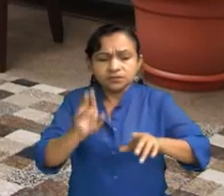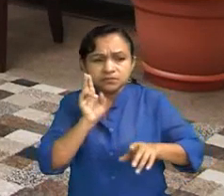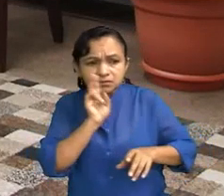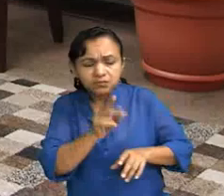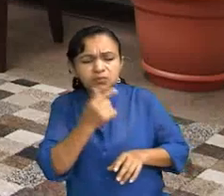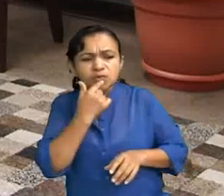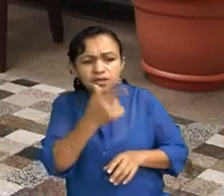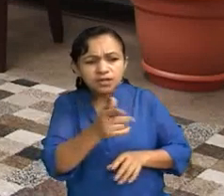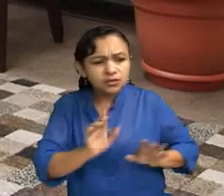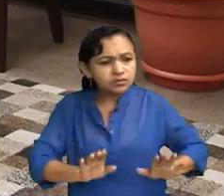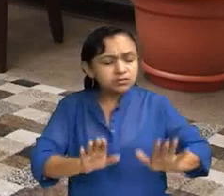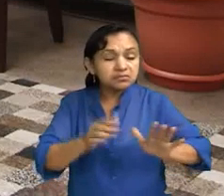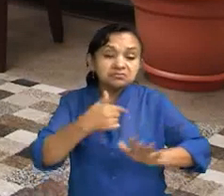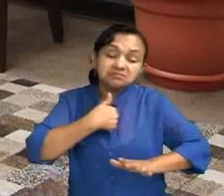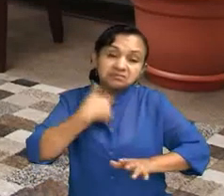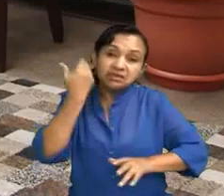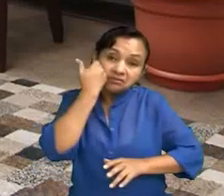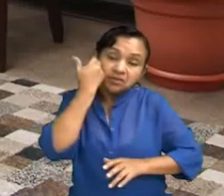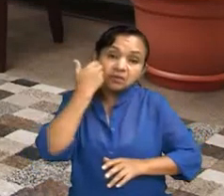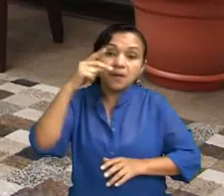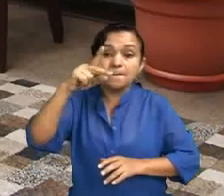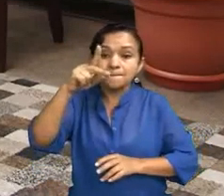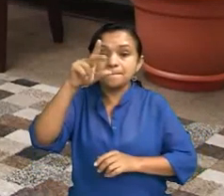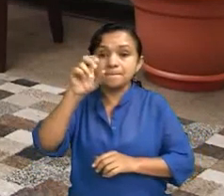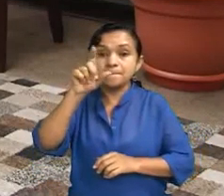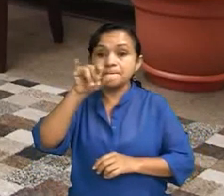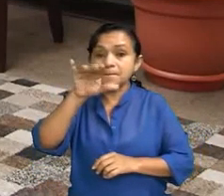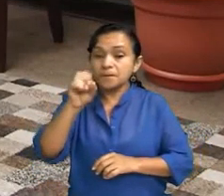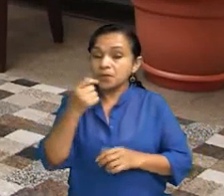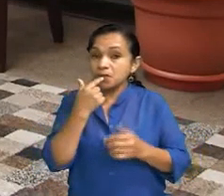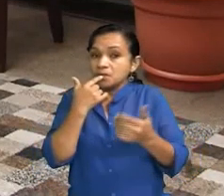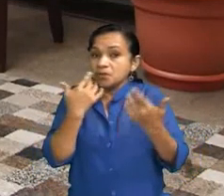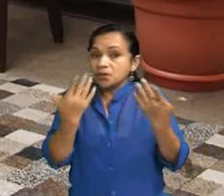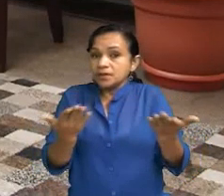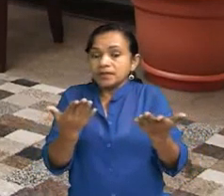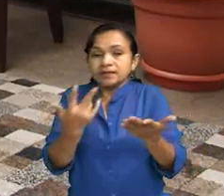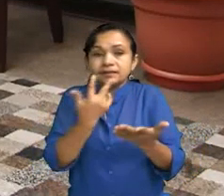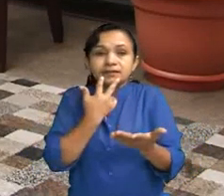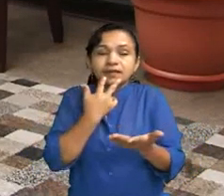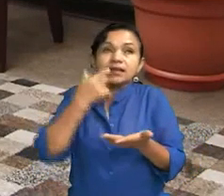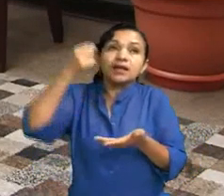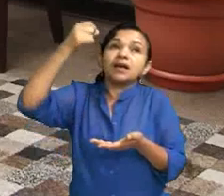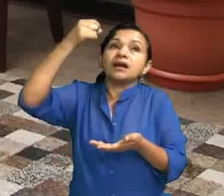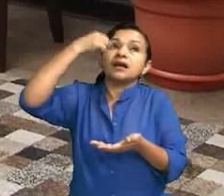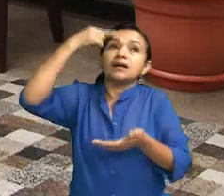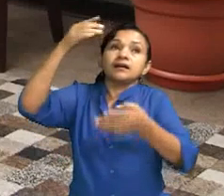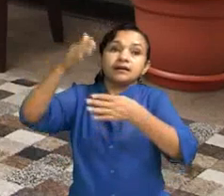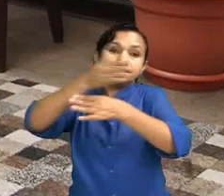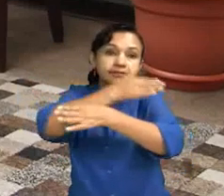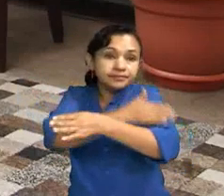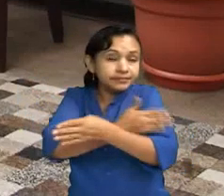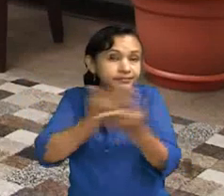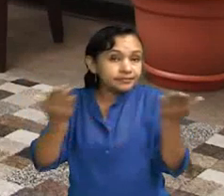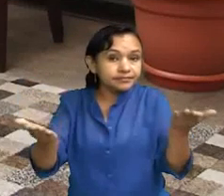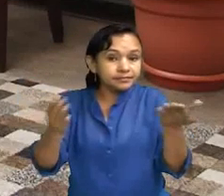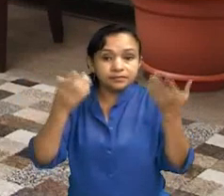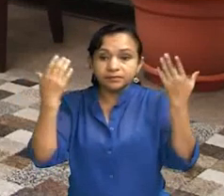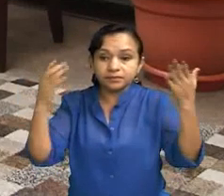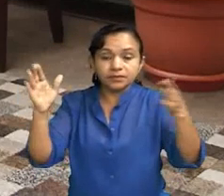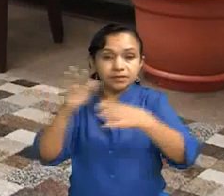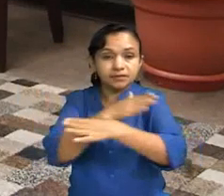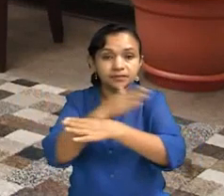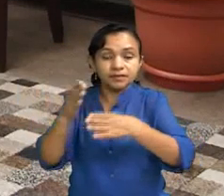causas y dicen es que le dio polio. Así es. Precisamente porque no había vacuna en ese tiempo o por otras cosas